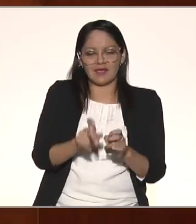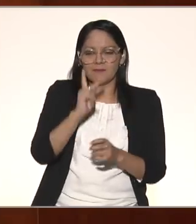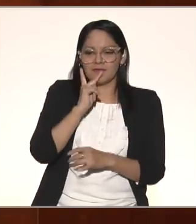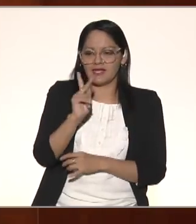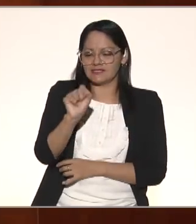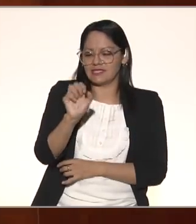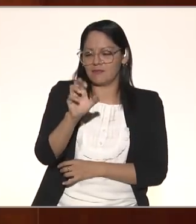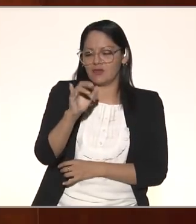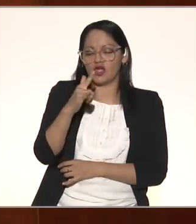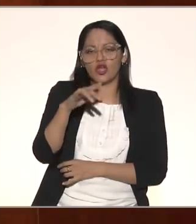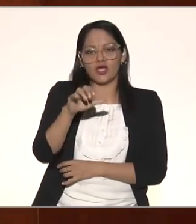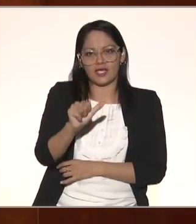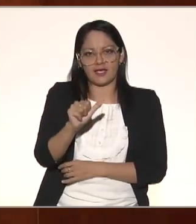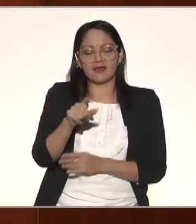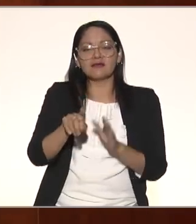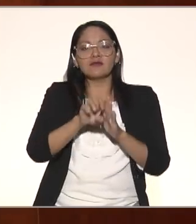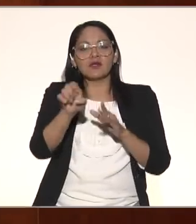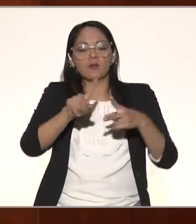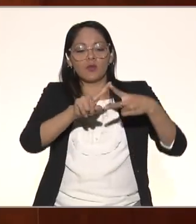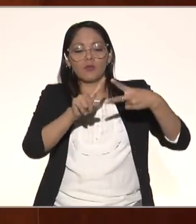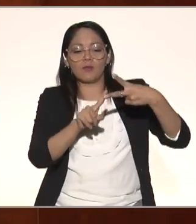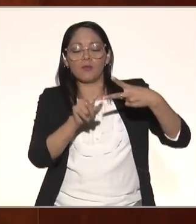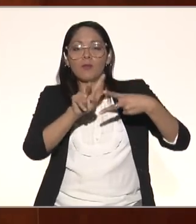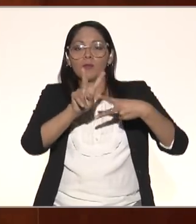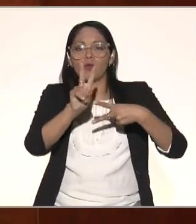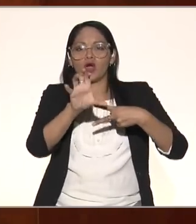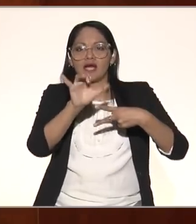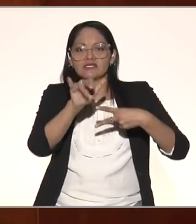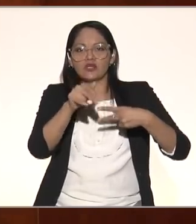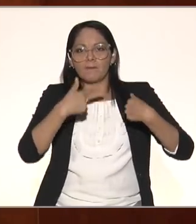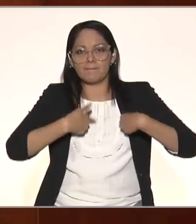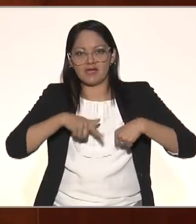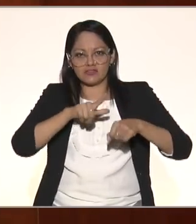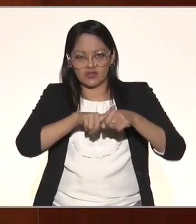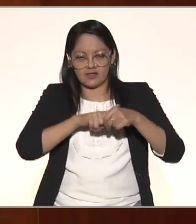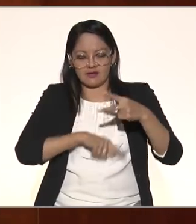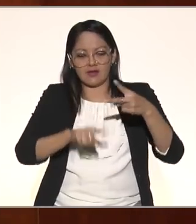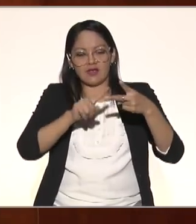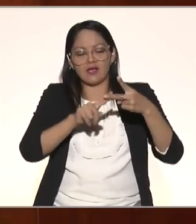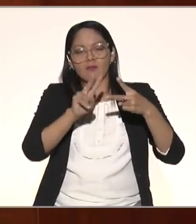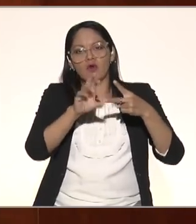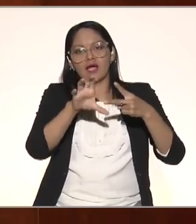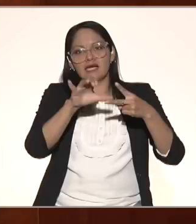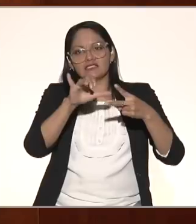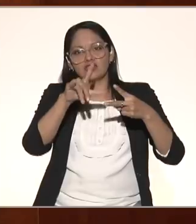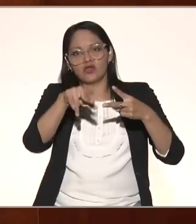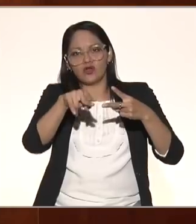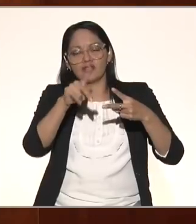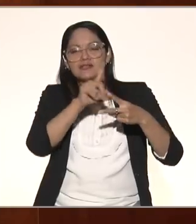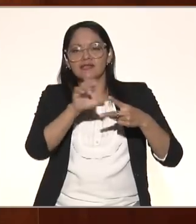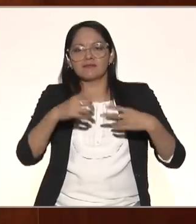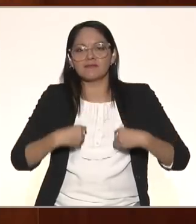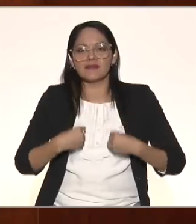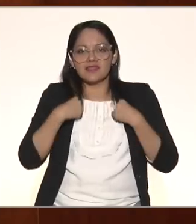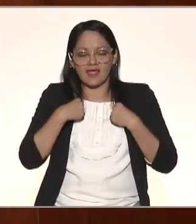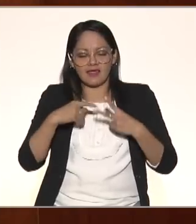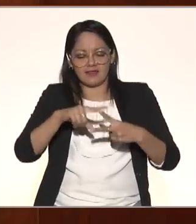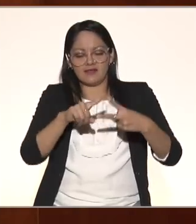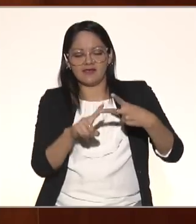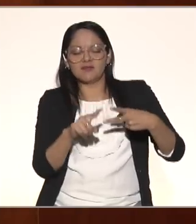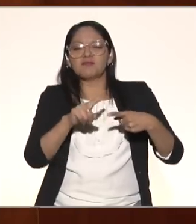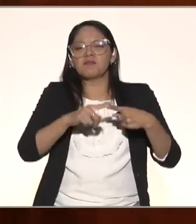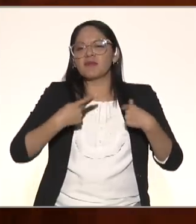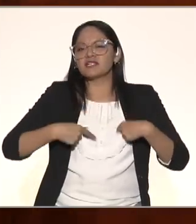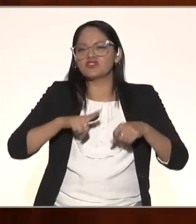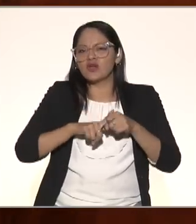la vocación personal y la vocación de vida. La vocación personal es aquella que tradicionalmente vemos, a qué me voy a dedicar, cuáles